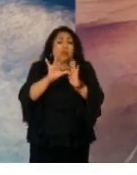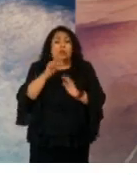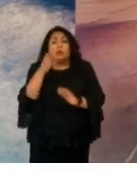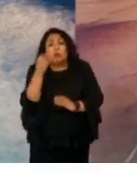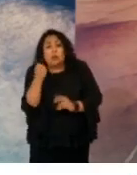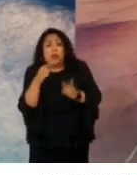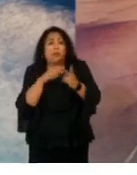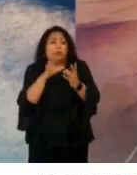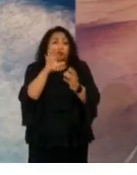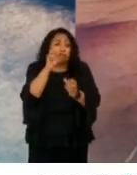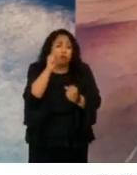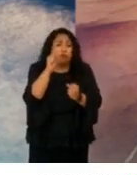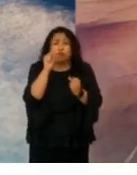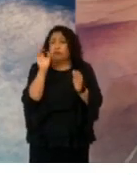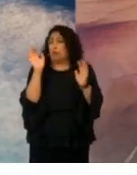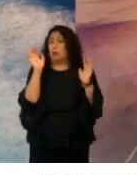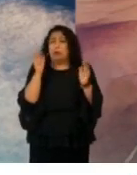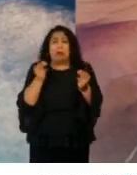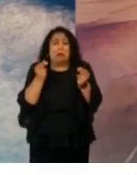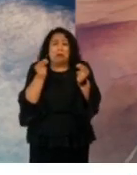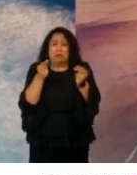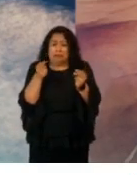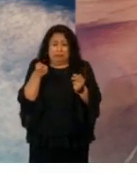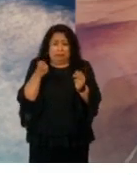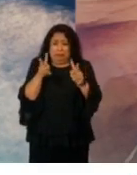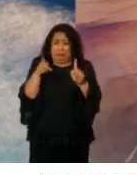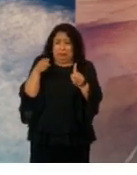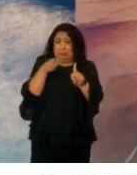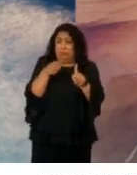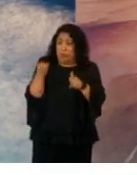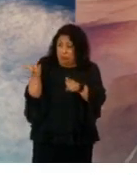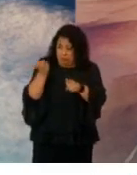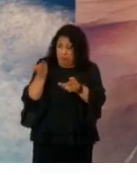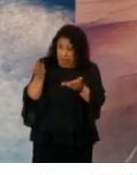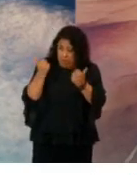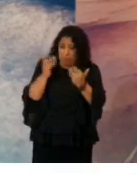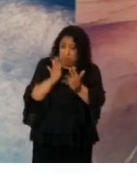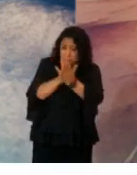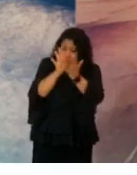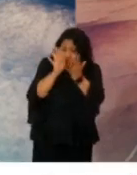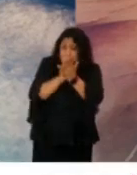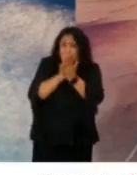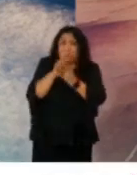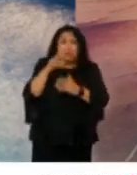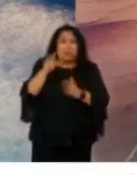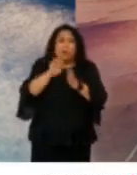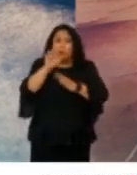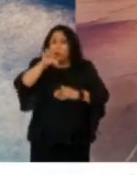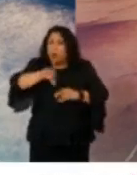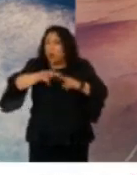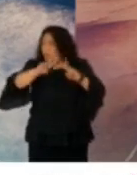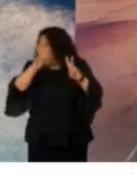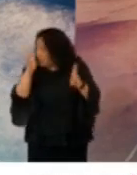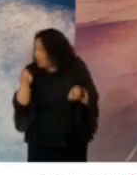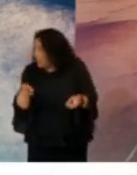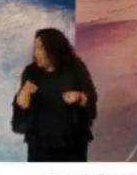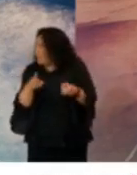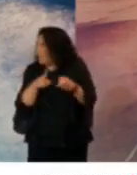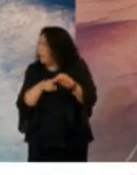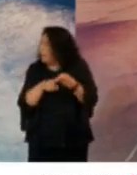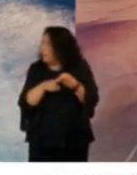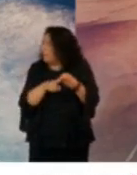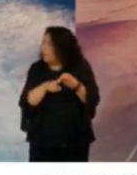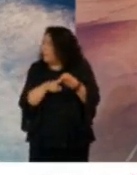hablen de constitución, o no hablen de negociación, pero cuando les invitas a las conversaciones, que es lo que estamos tratando hoy en día en los COSOC,